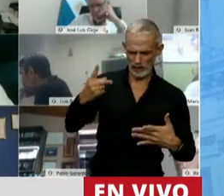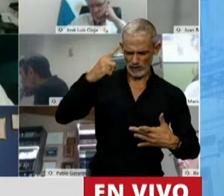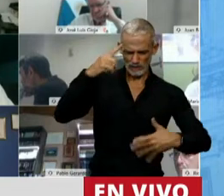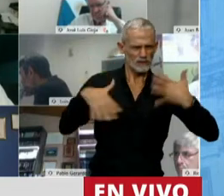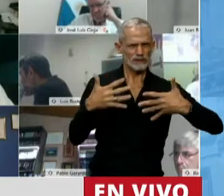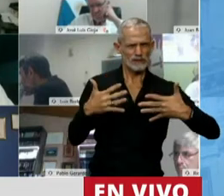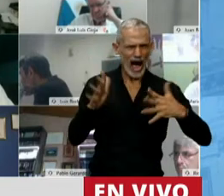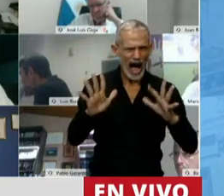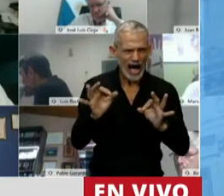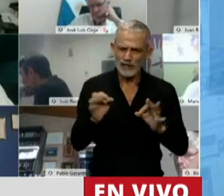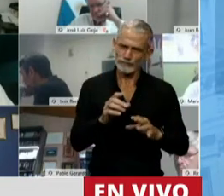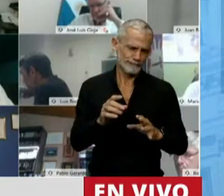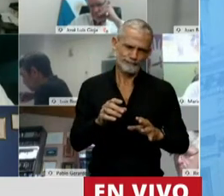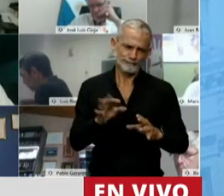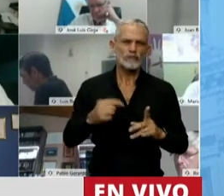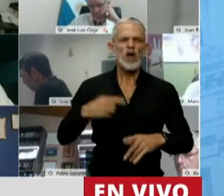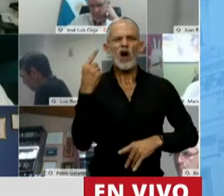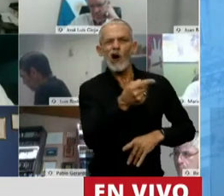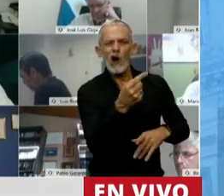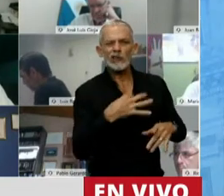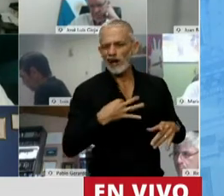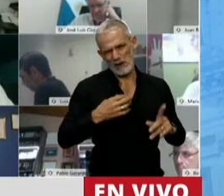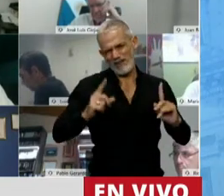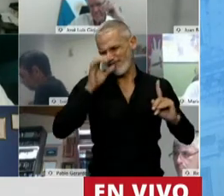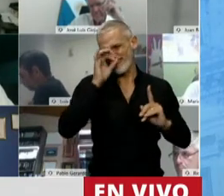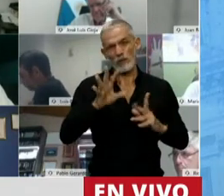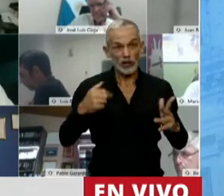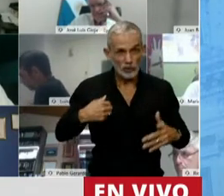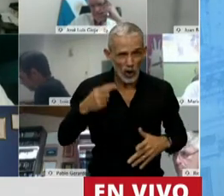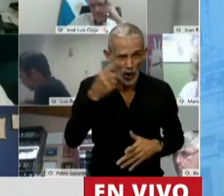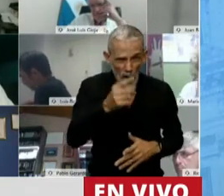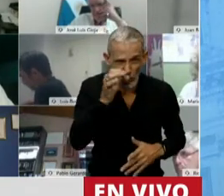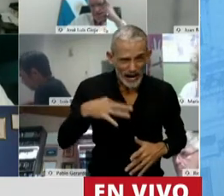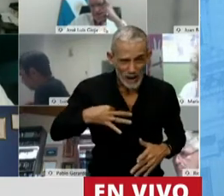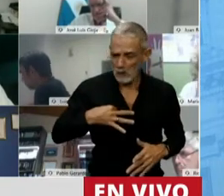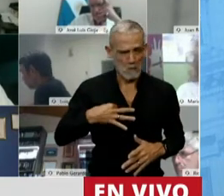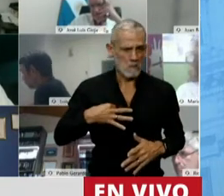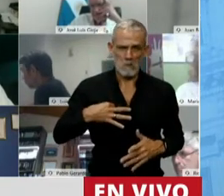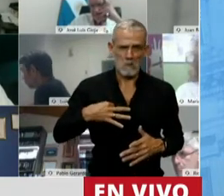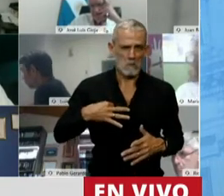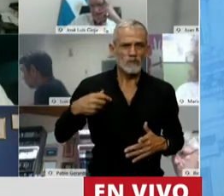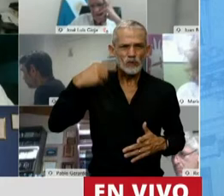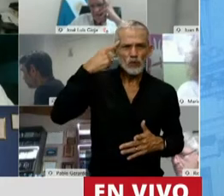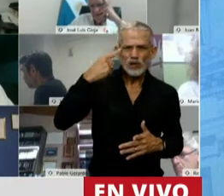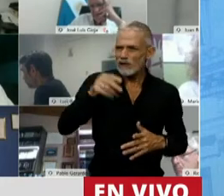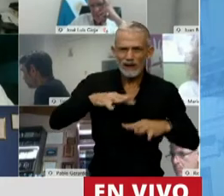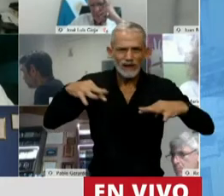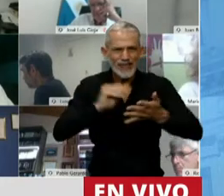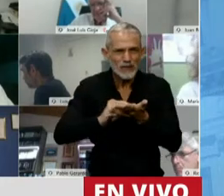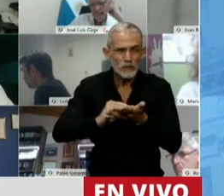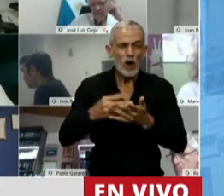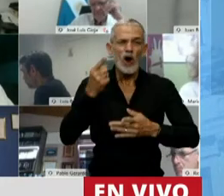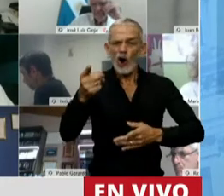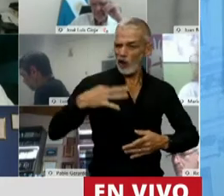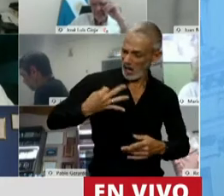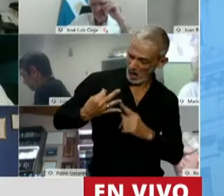Y no es así, nadie está en contra de la vida, yo no lo estoy y nadie creo que aquí lo está.